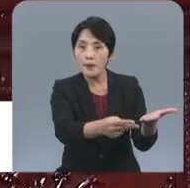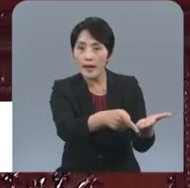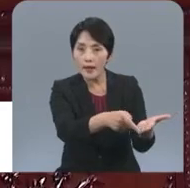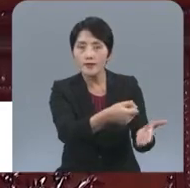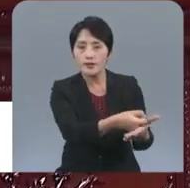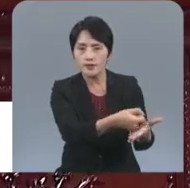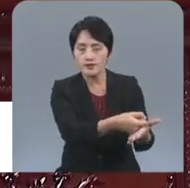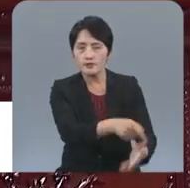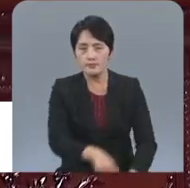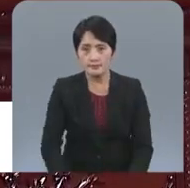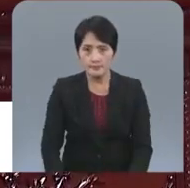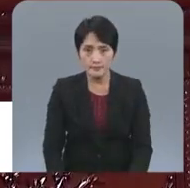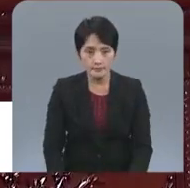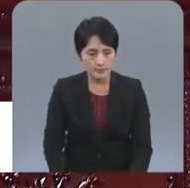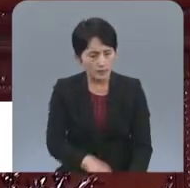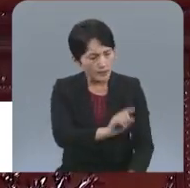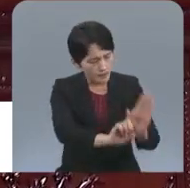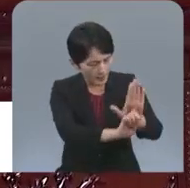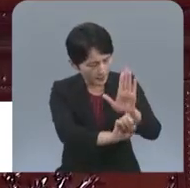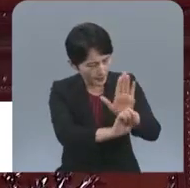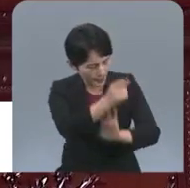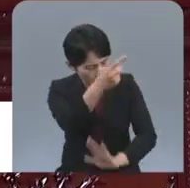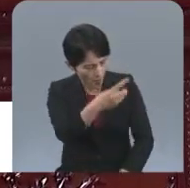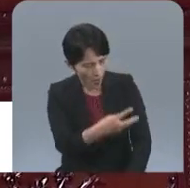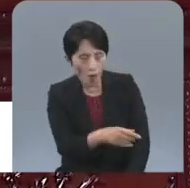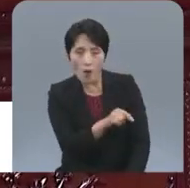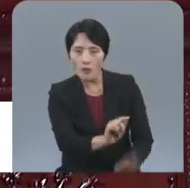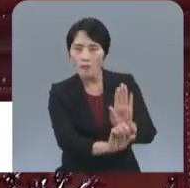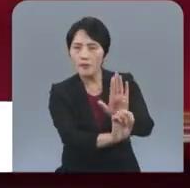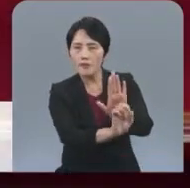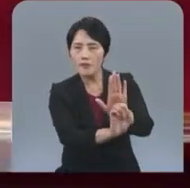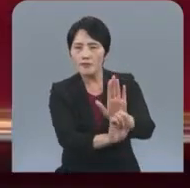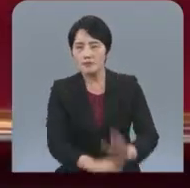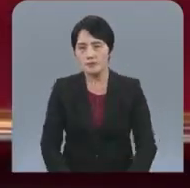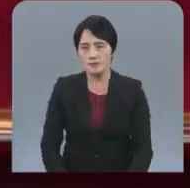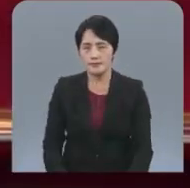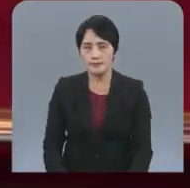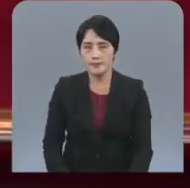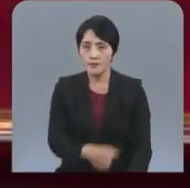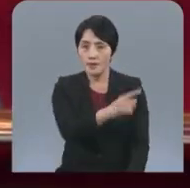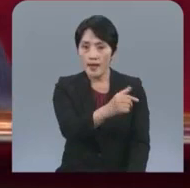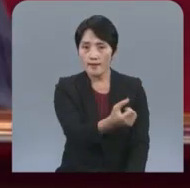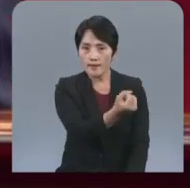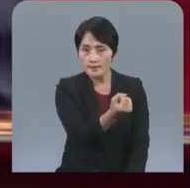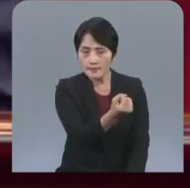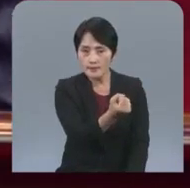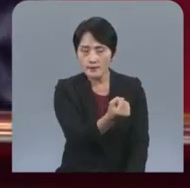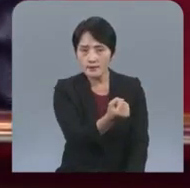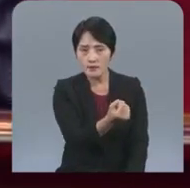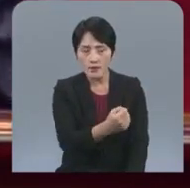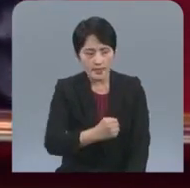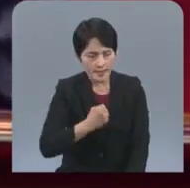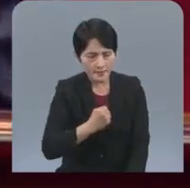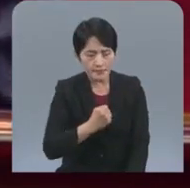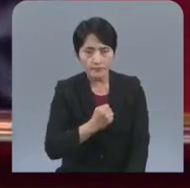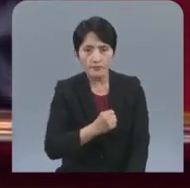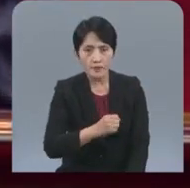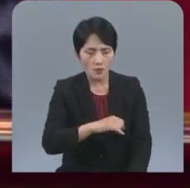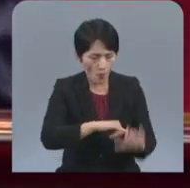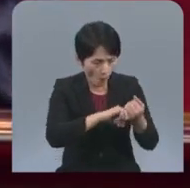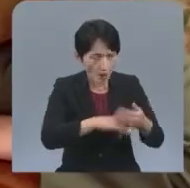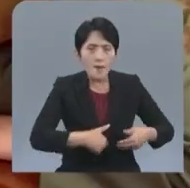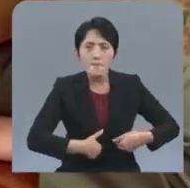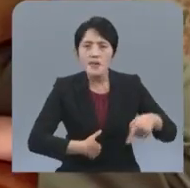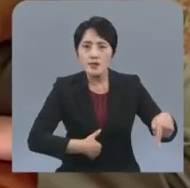de Estados Unidos Corea del Norte mantendrá fuertes tácticas disuasorias en respuesta a Corea del Sur advirtió el día 4 que si Corea del Norte